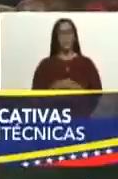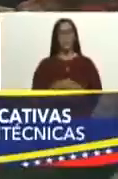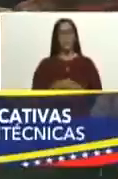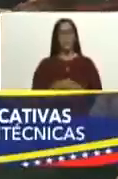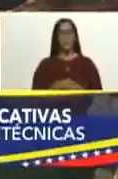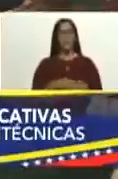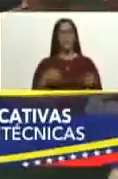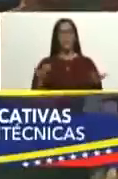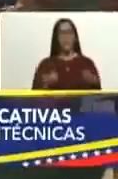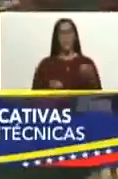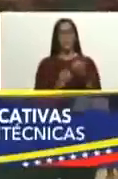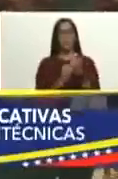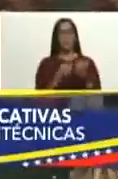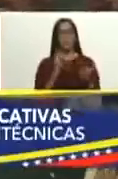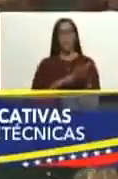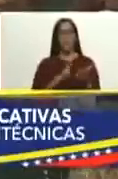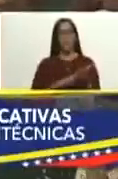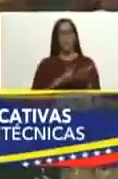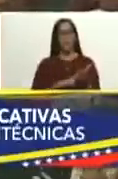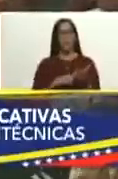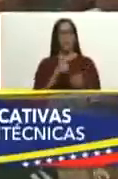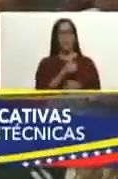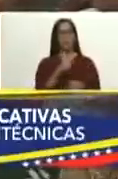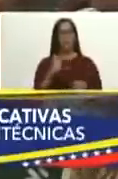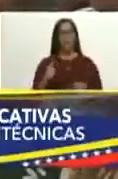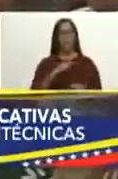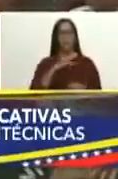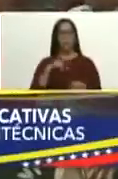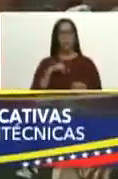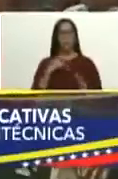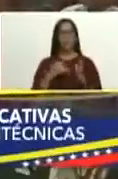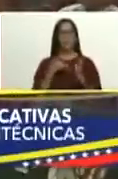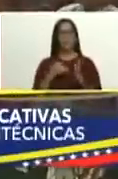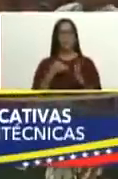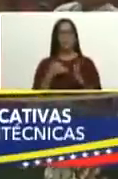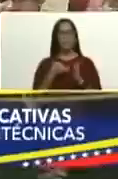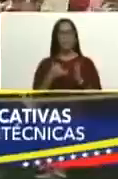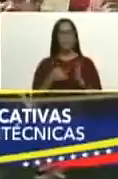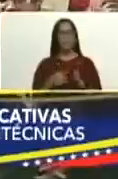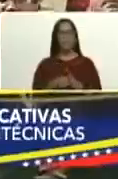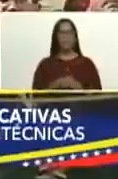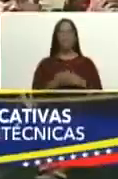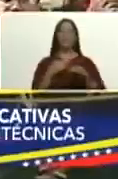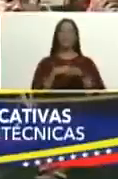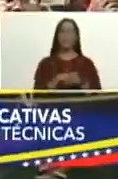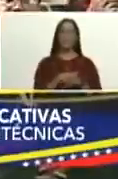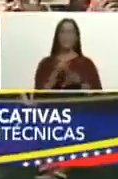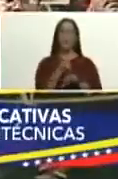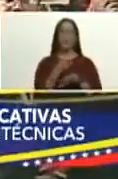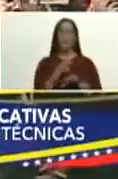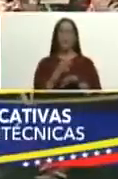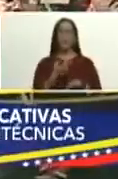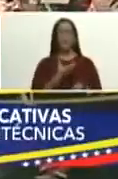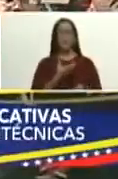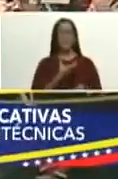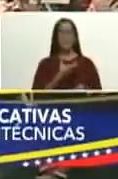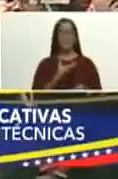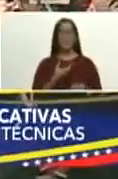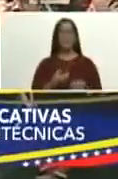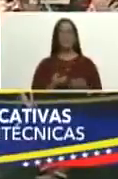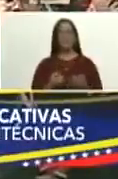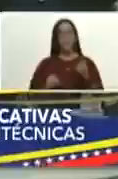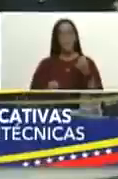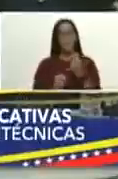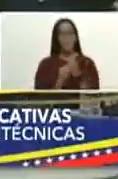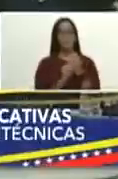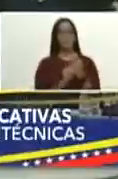impulsar verdaderamente, que cada una de nuestras instituciones, incluyendo gobernaciones y alcaldías, impulsemos